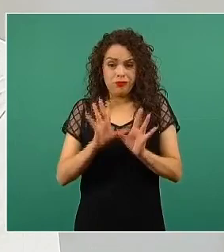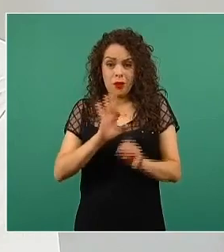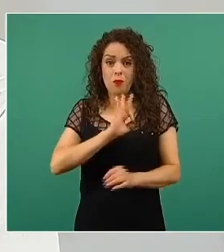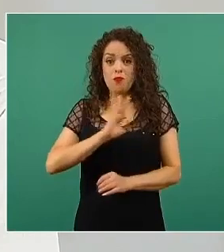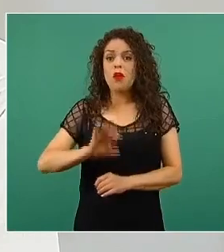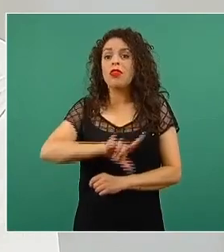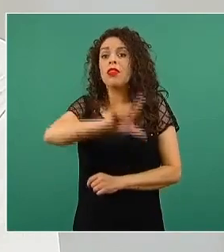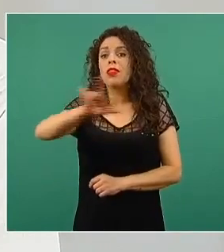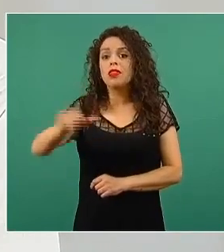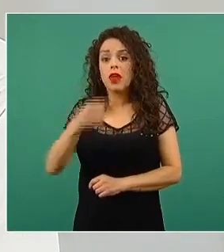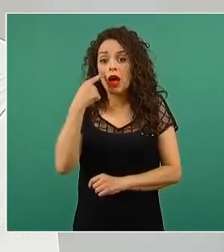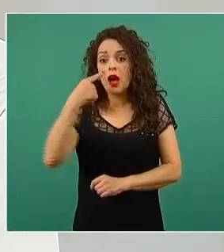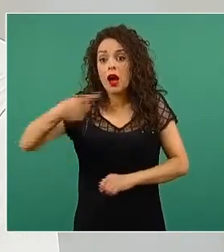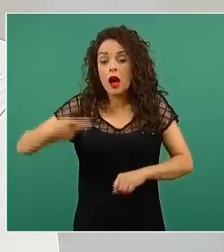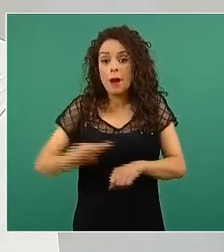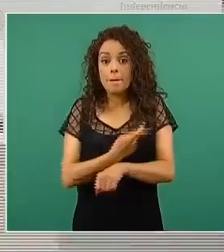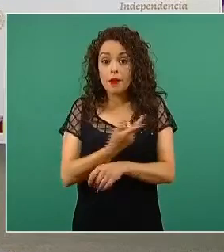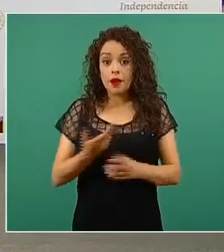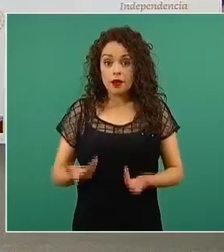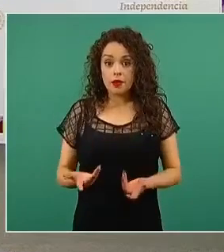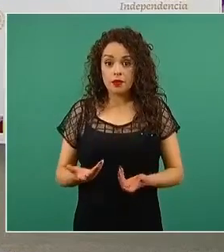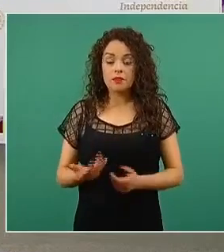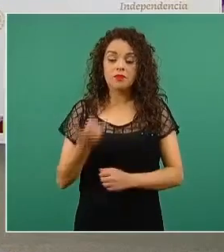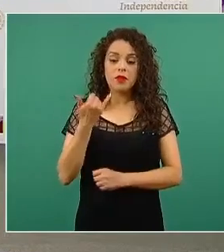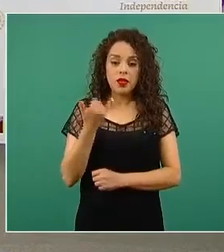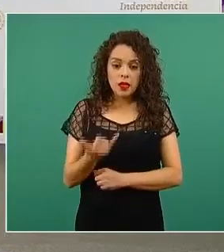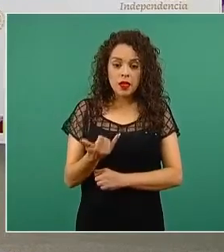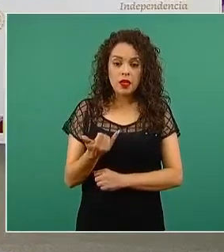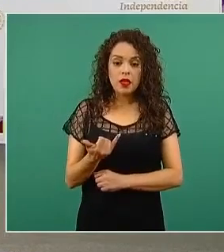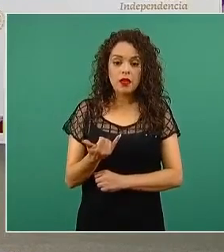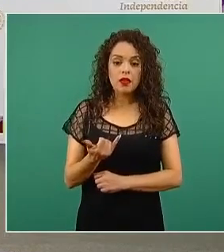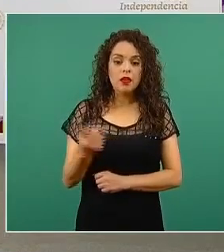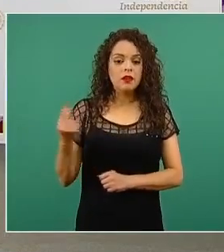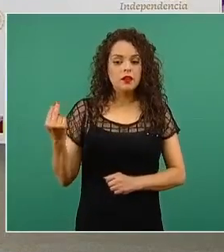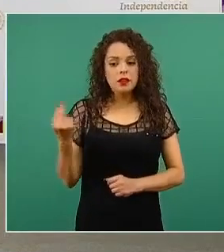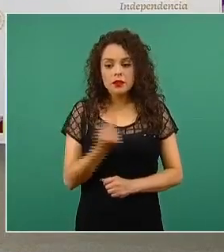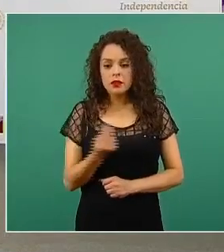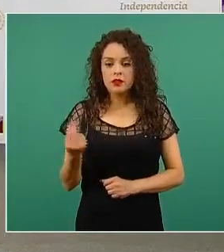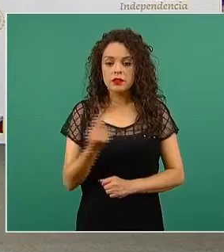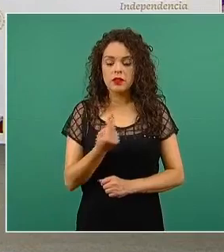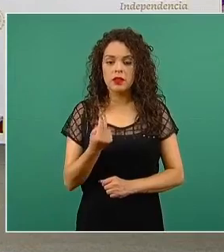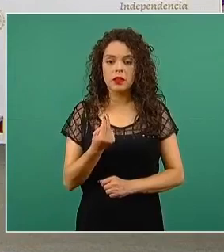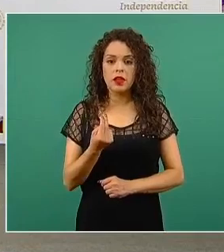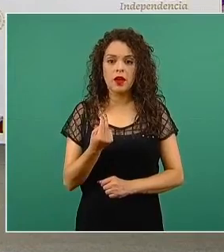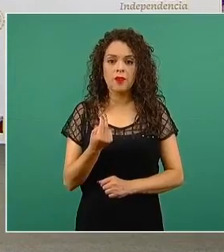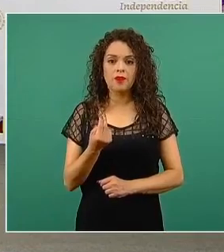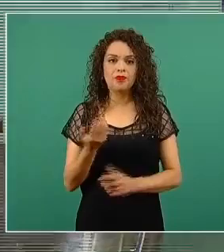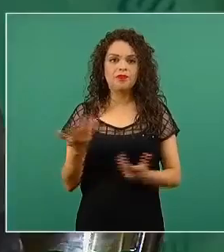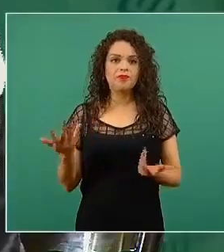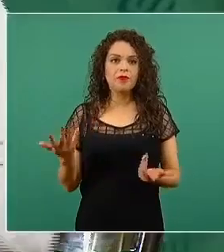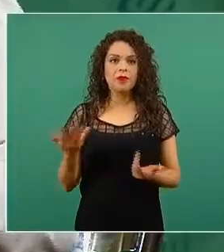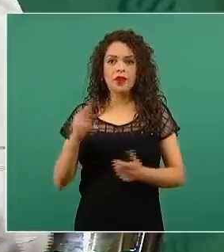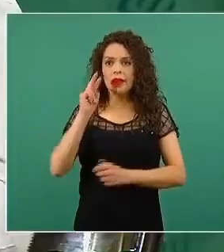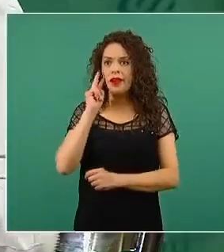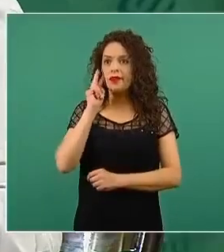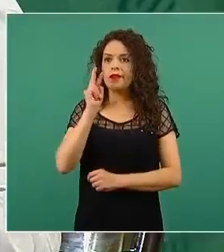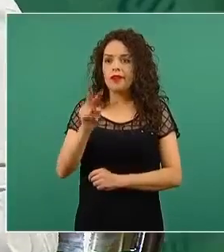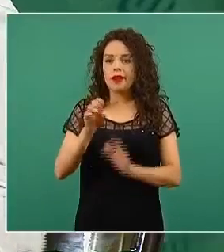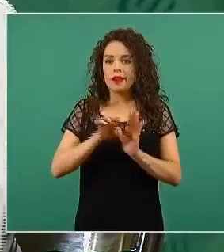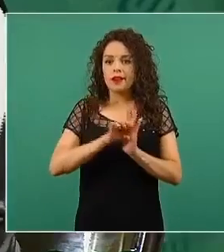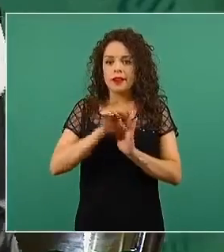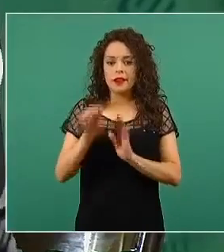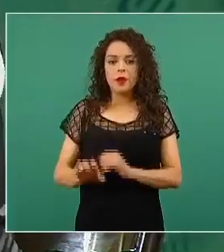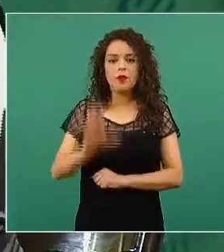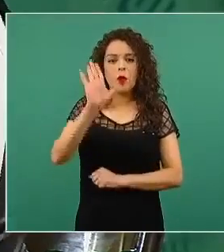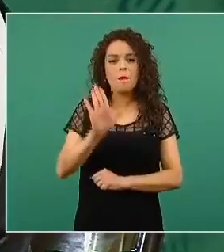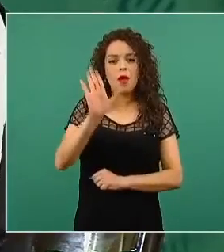¿no? Y tratar de vernos como unos viajeros que tienen una